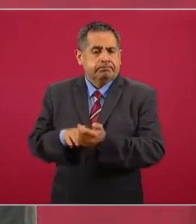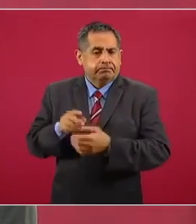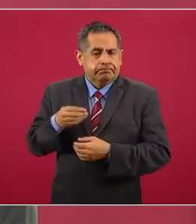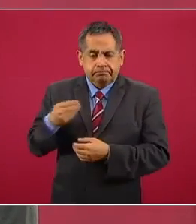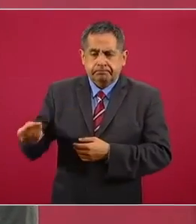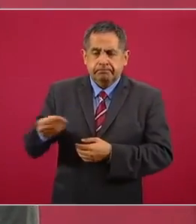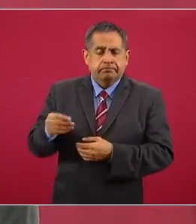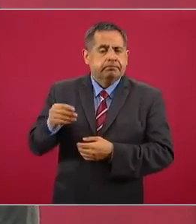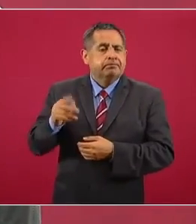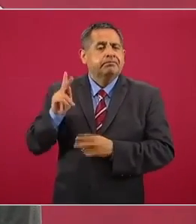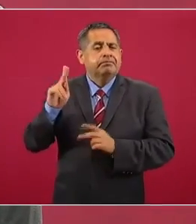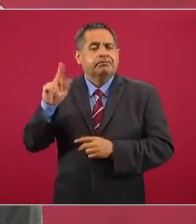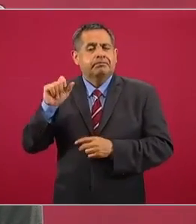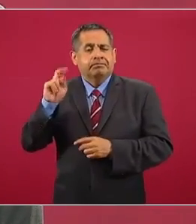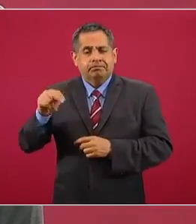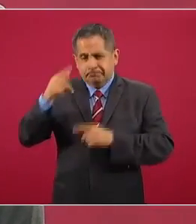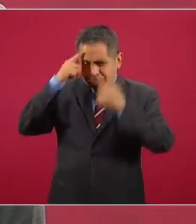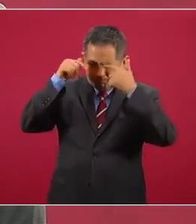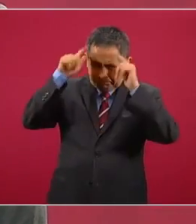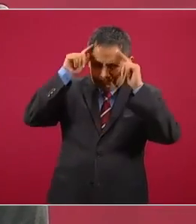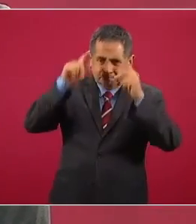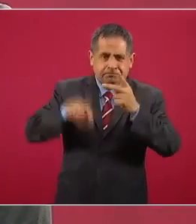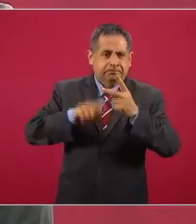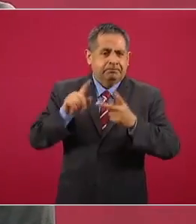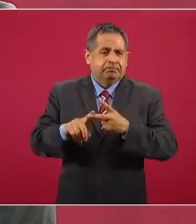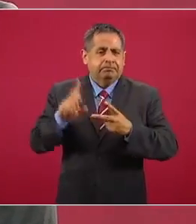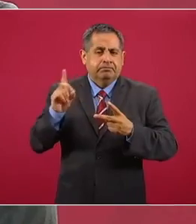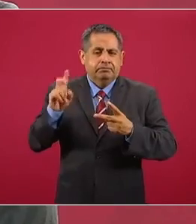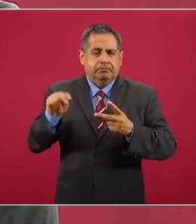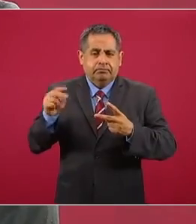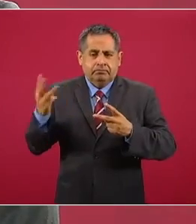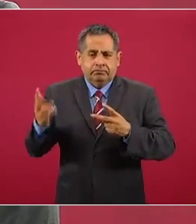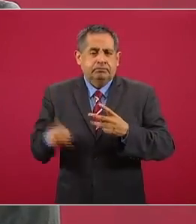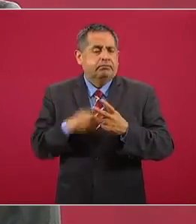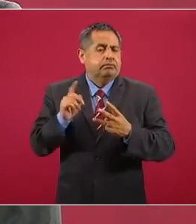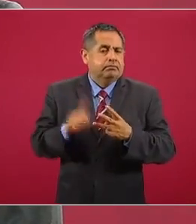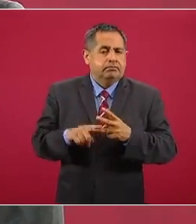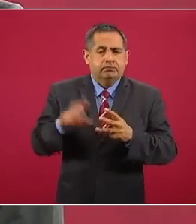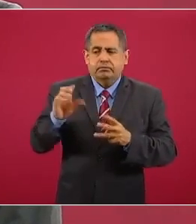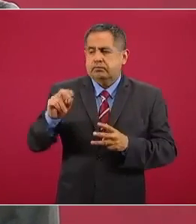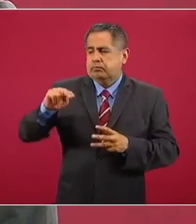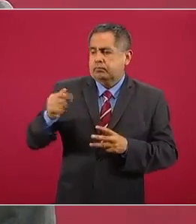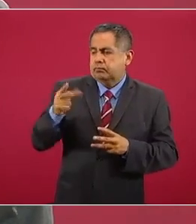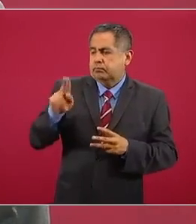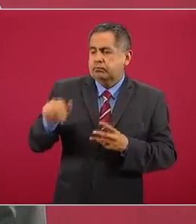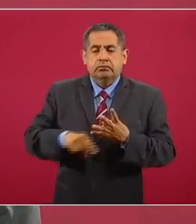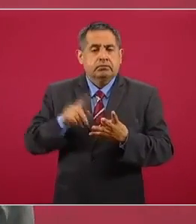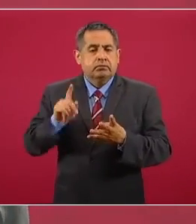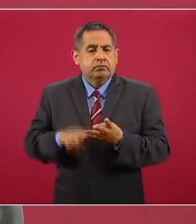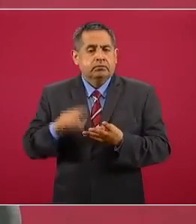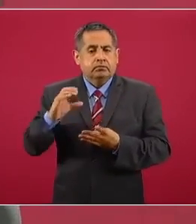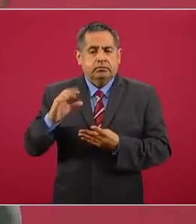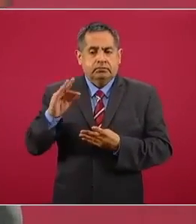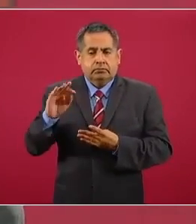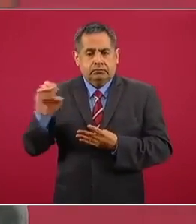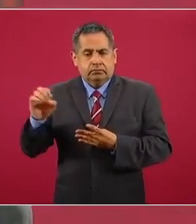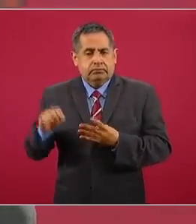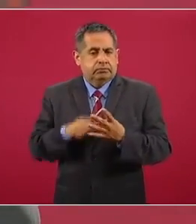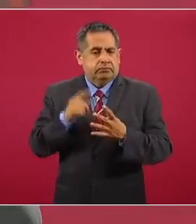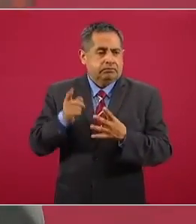Está el plan Marina, está el plan DN3, está Conagua, está la Comisión Federal de